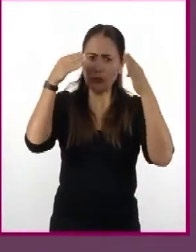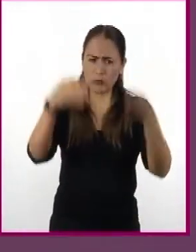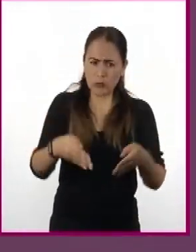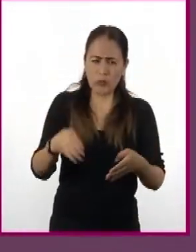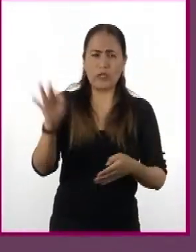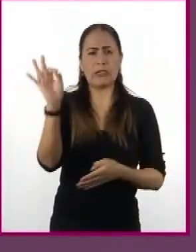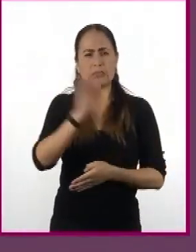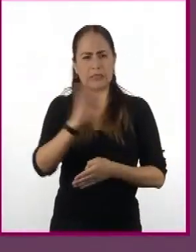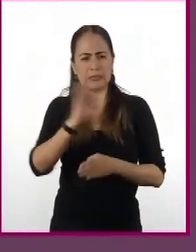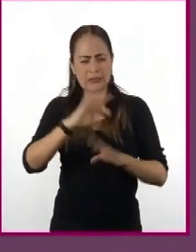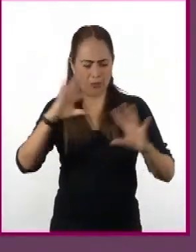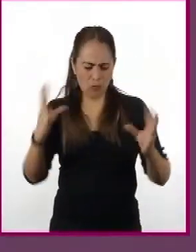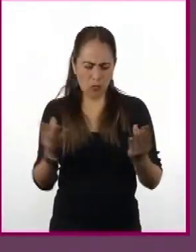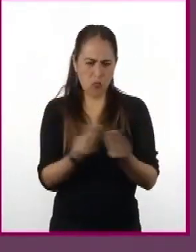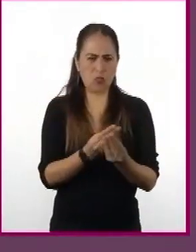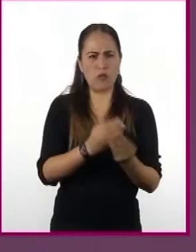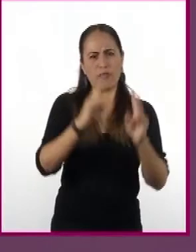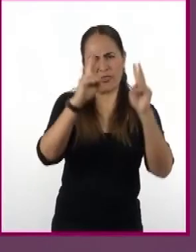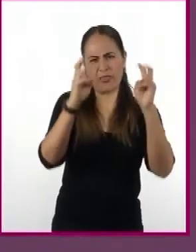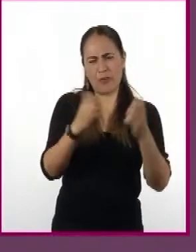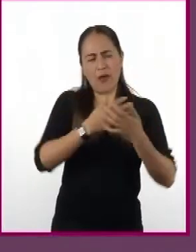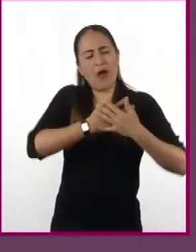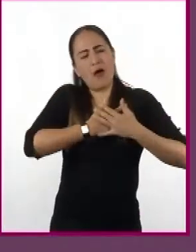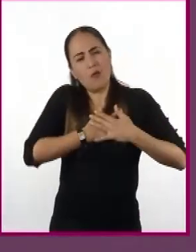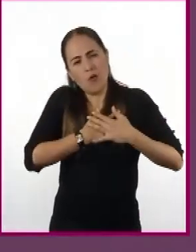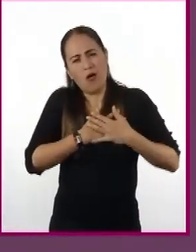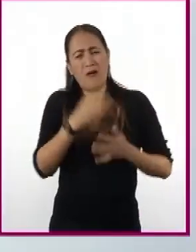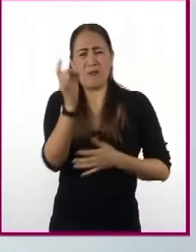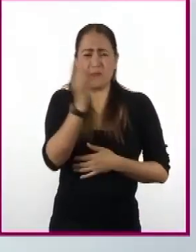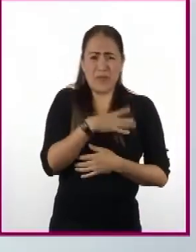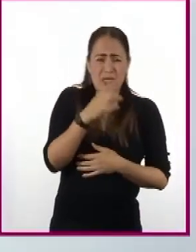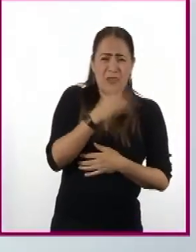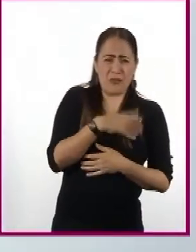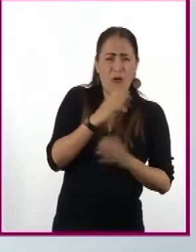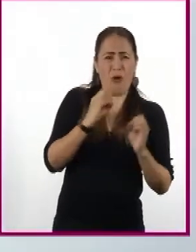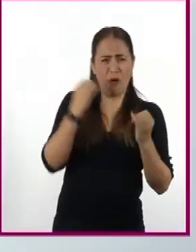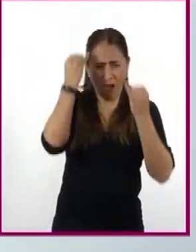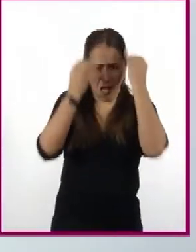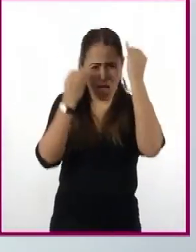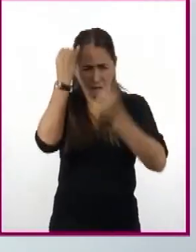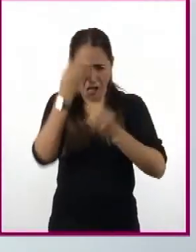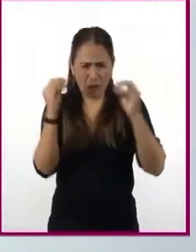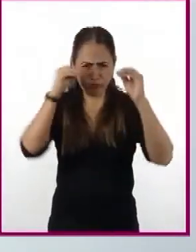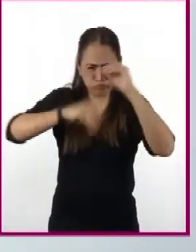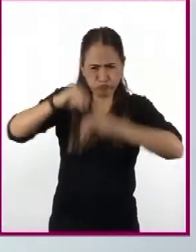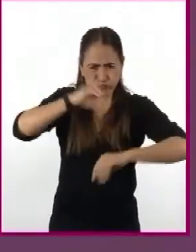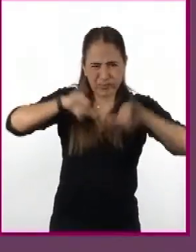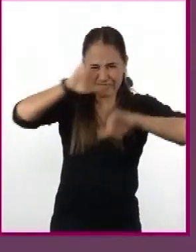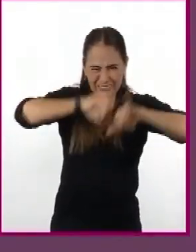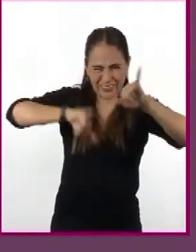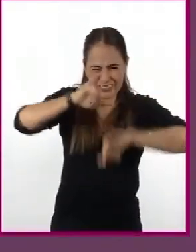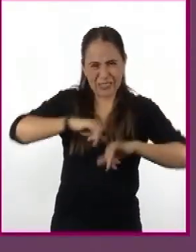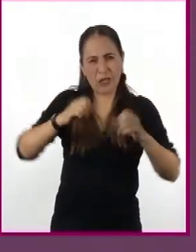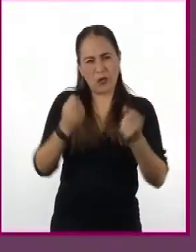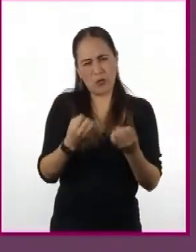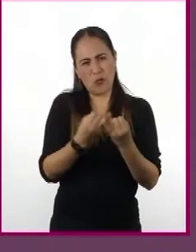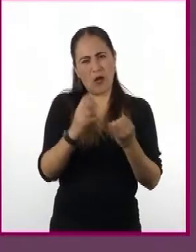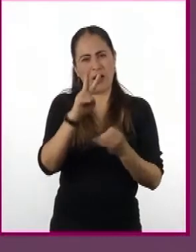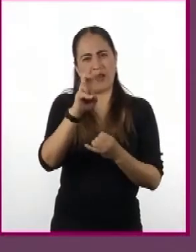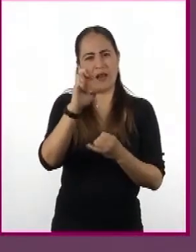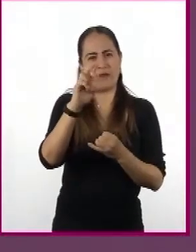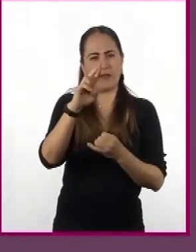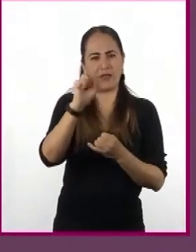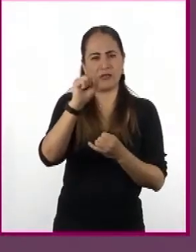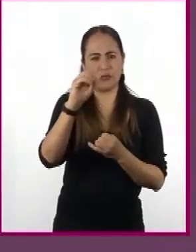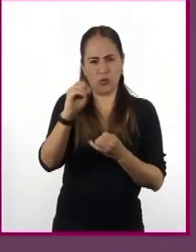de textos de amor, de terror o ciencia ficción, donde pueden incluirse textos tanto en verso como en prosa,